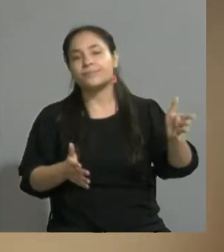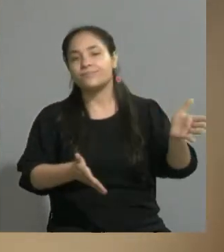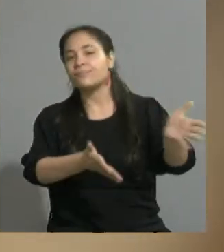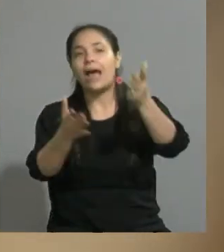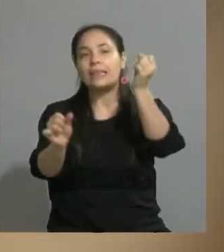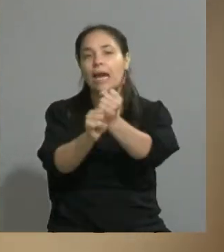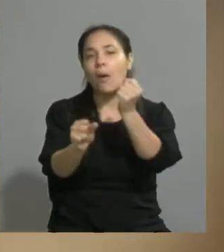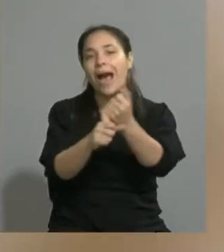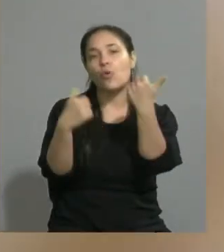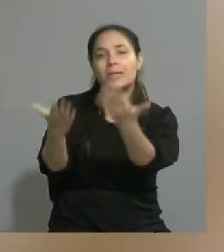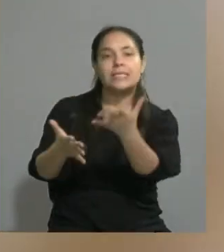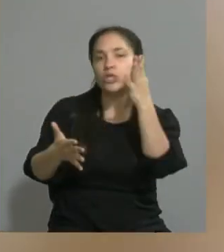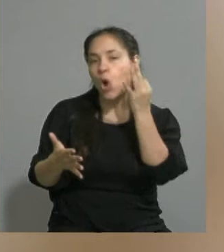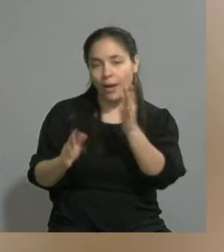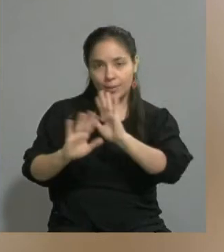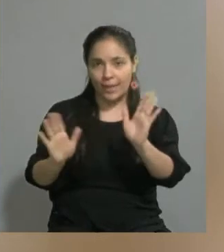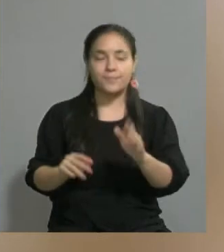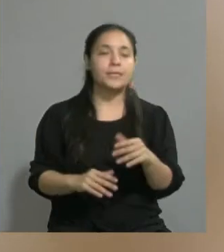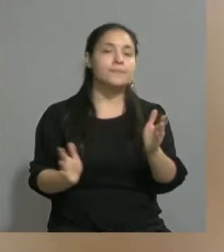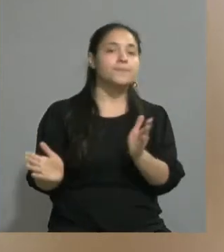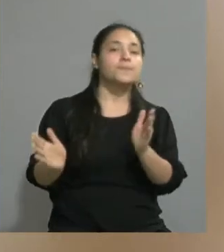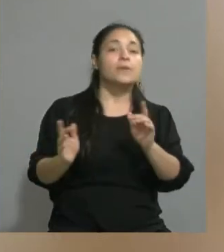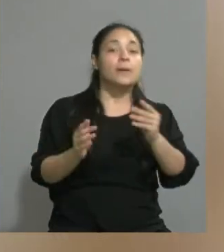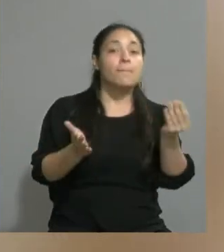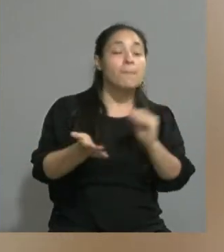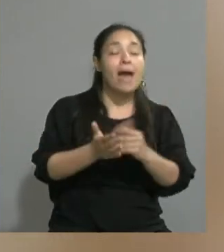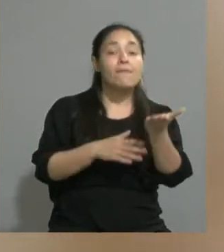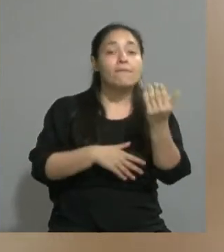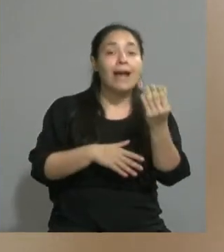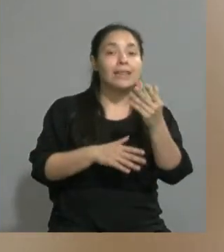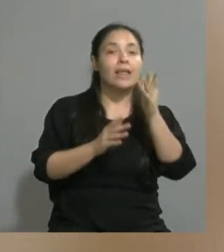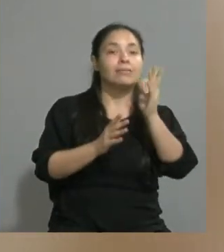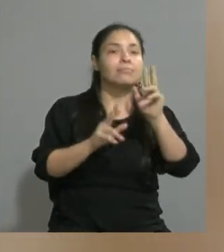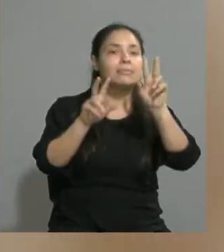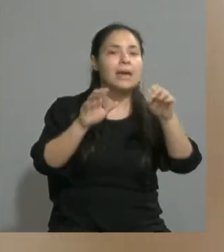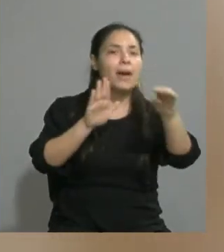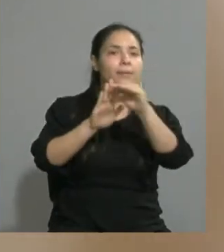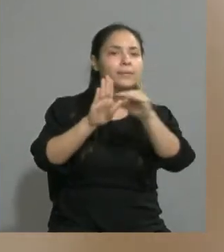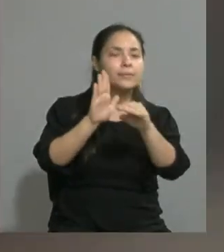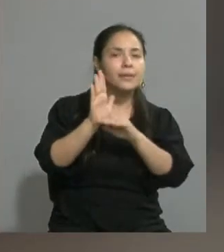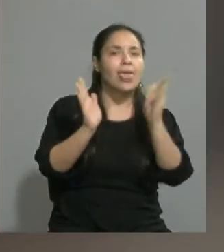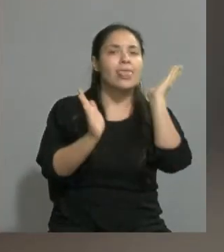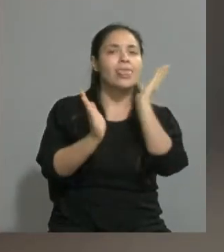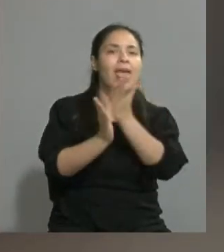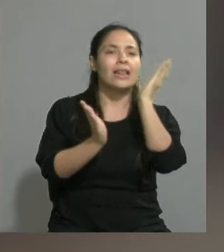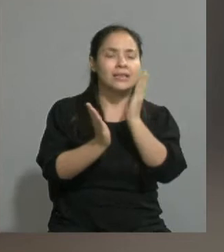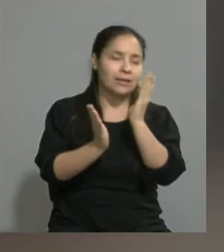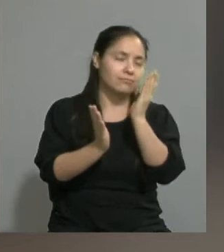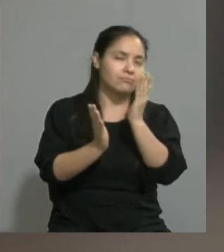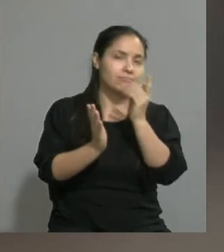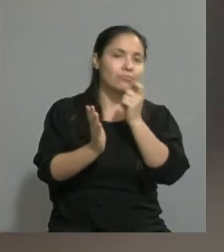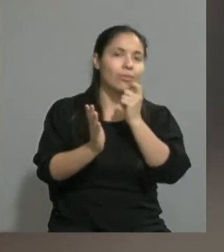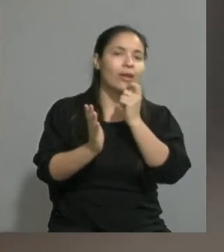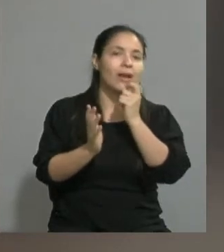es un aspecto. Por otro lado, le faltan figuras delictivas que con el tiempo se hicieron, por ejemplo,